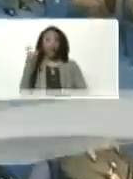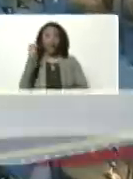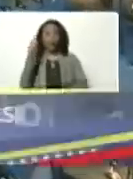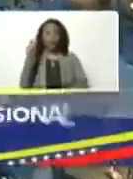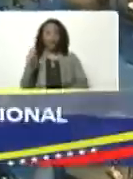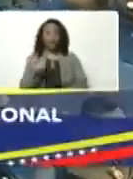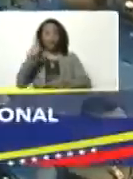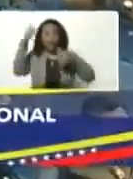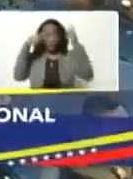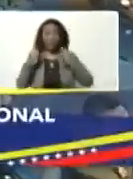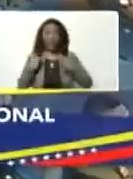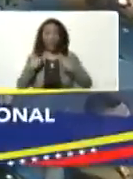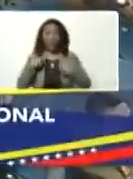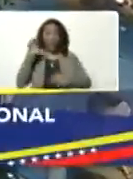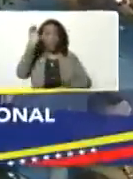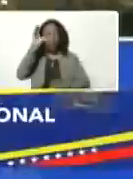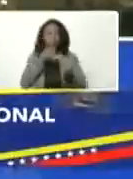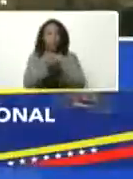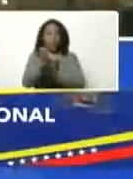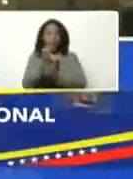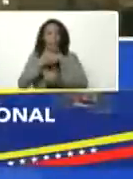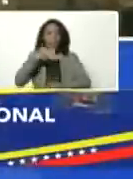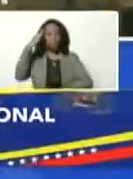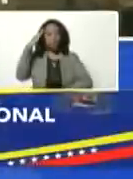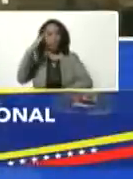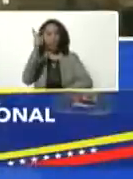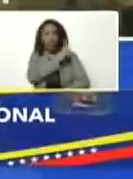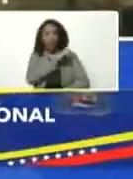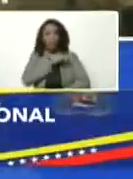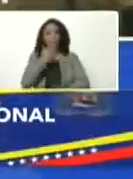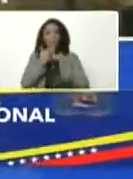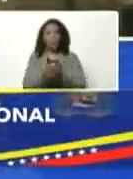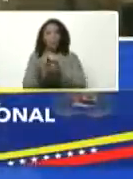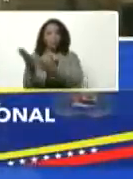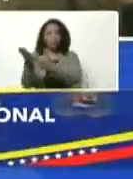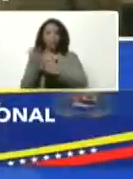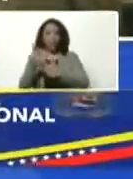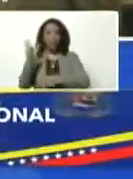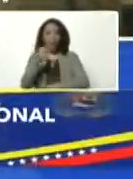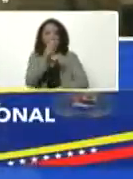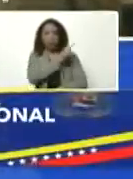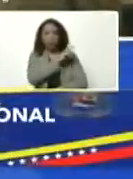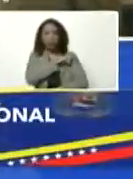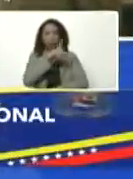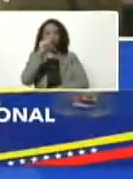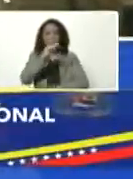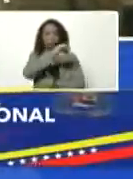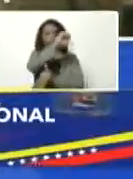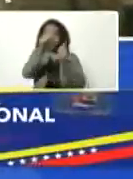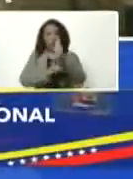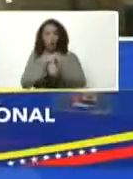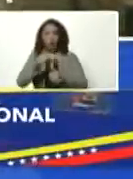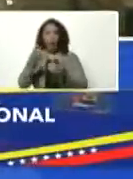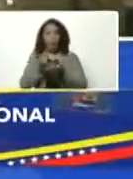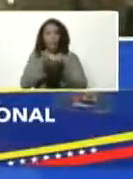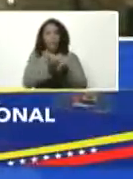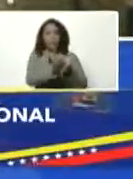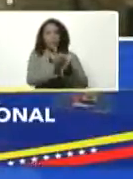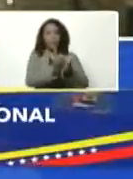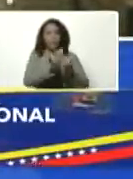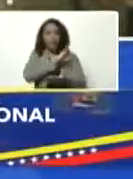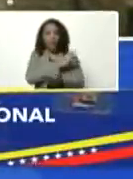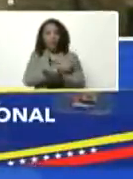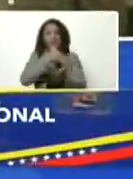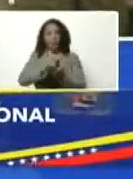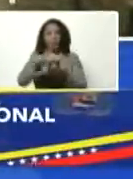Chávez vive. La patria sigue. Mi comandante en jefe, permiso para recibir el grado de teniente coronel y capitán de fragata de la Fuerza Armada